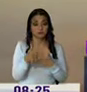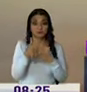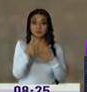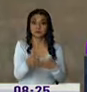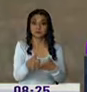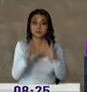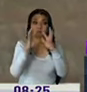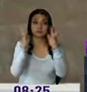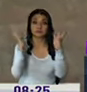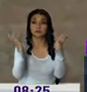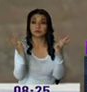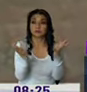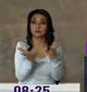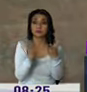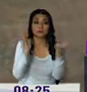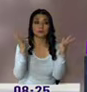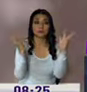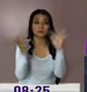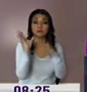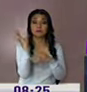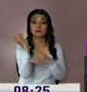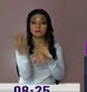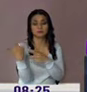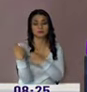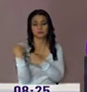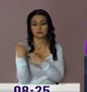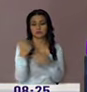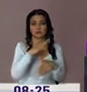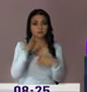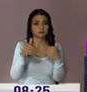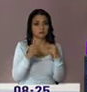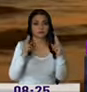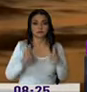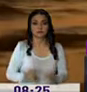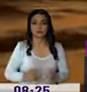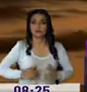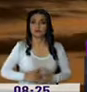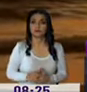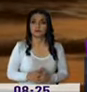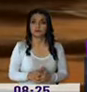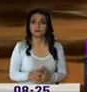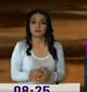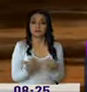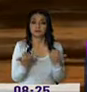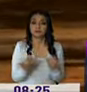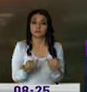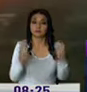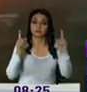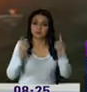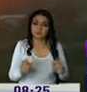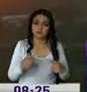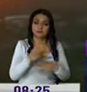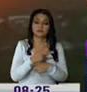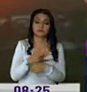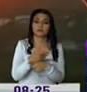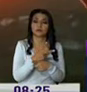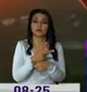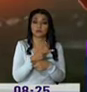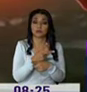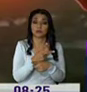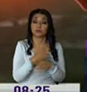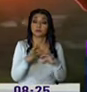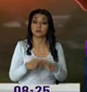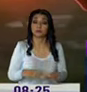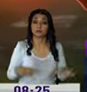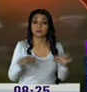los efectos del cambio climático está en manos de todos los seres humanos. Ahora debemos tomar las precauciones necesarias